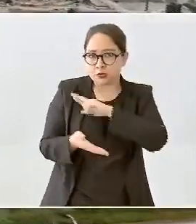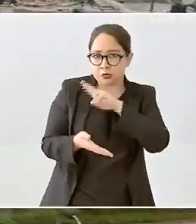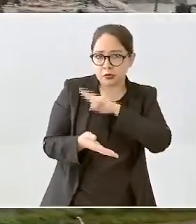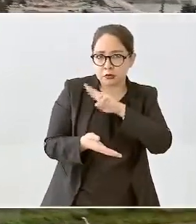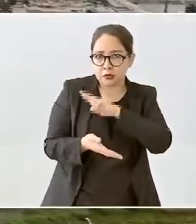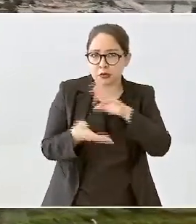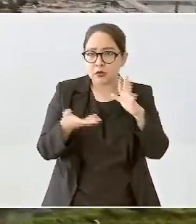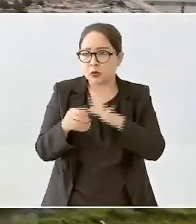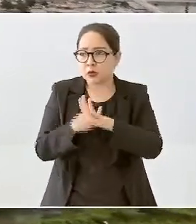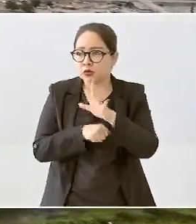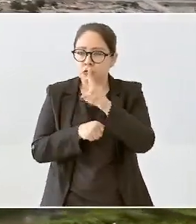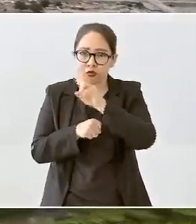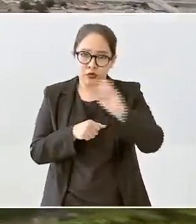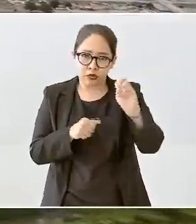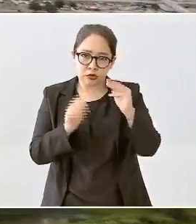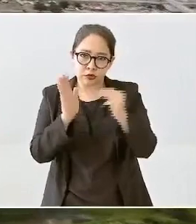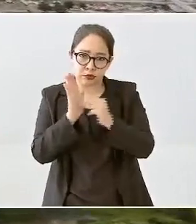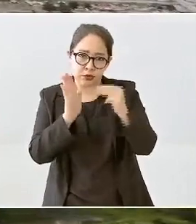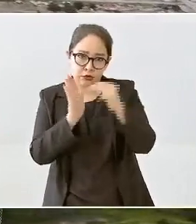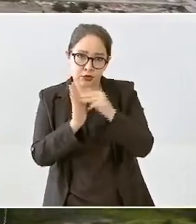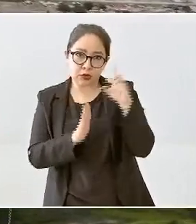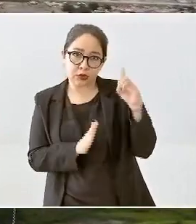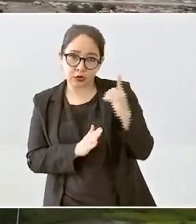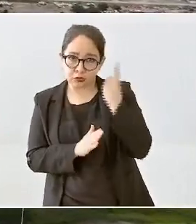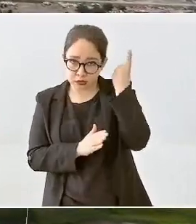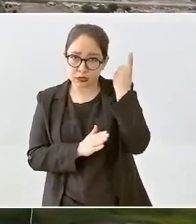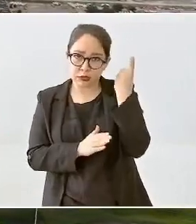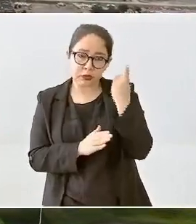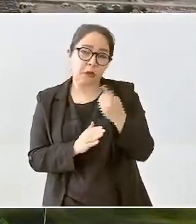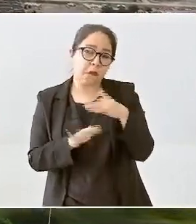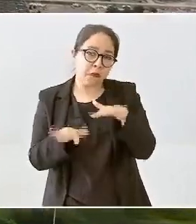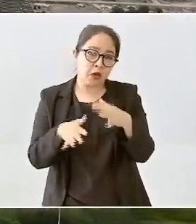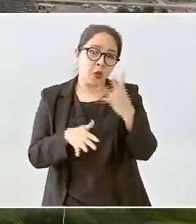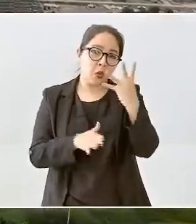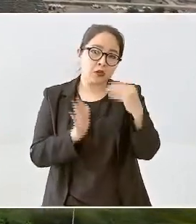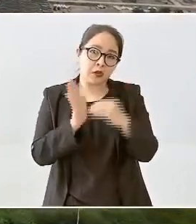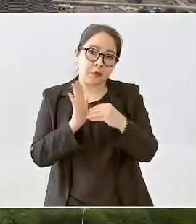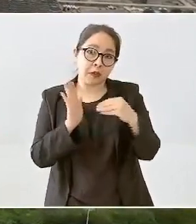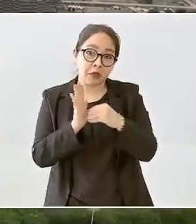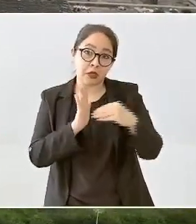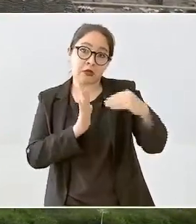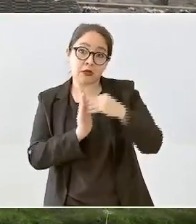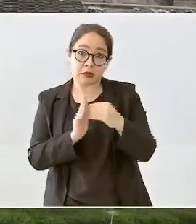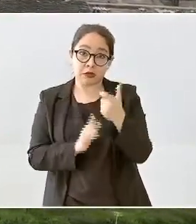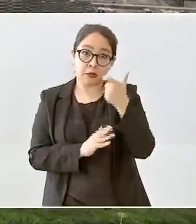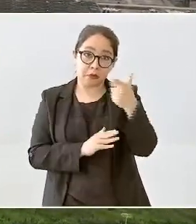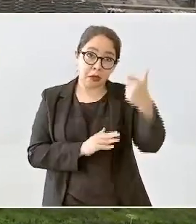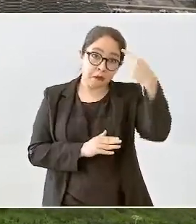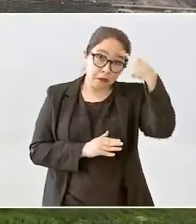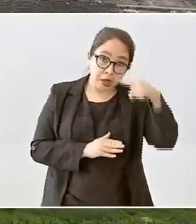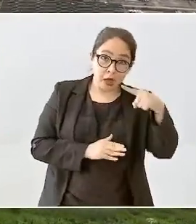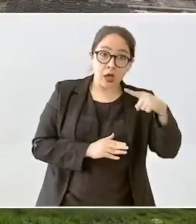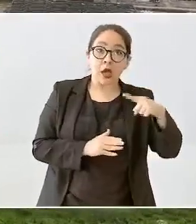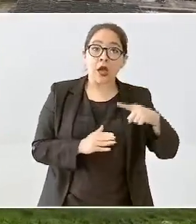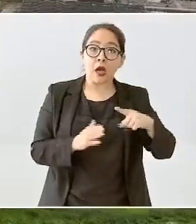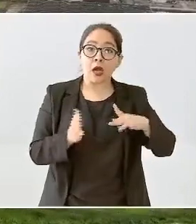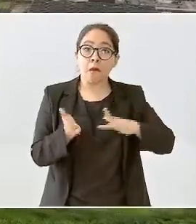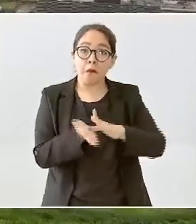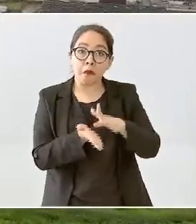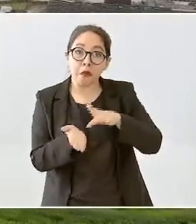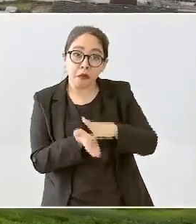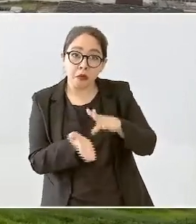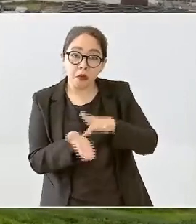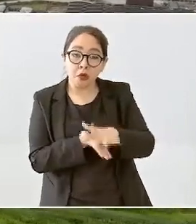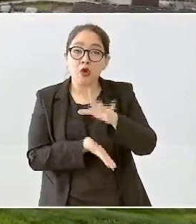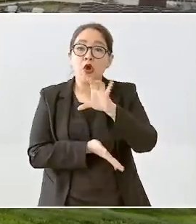de 200 millones de dólares, son aproximadamente 4,000 millones de pesos, para el apoyo de la industria costa